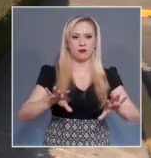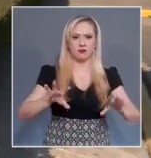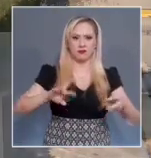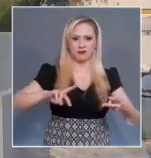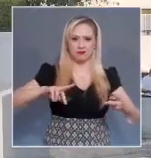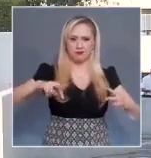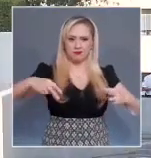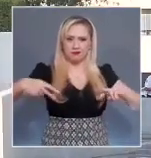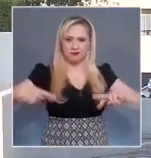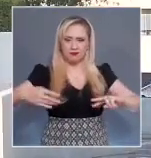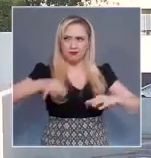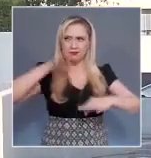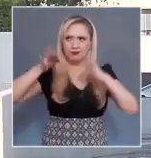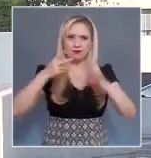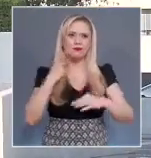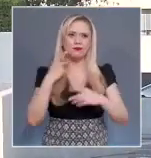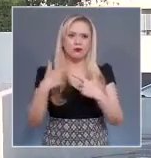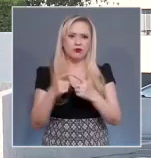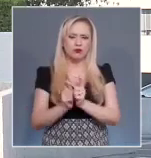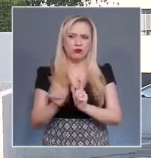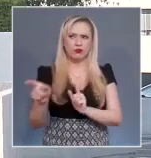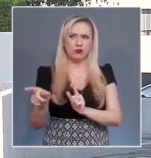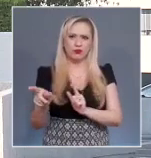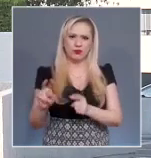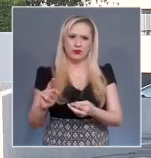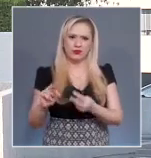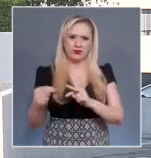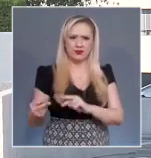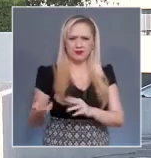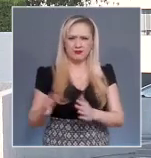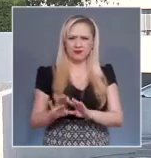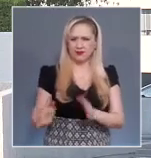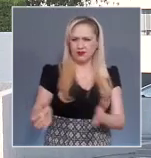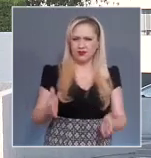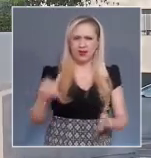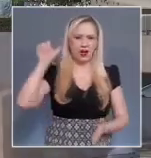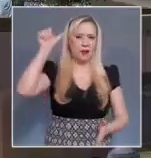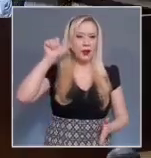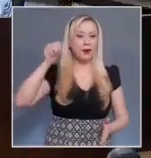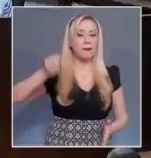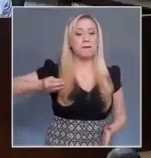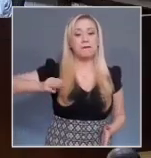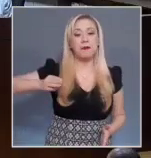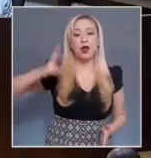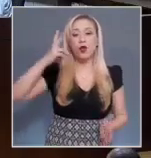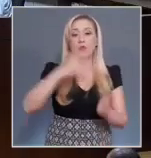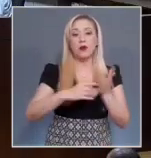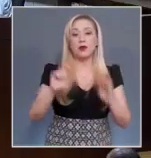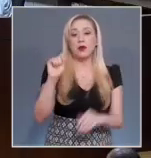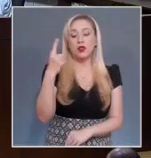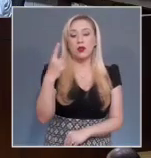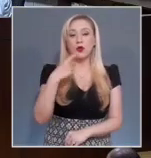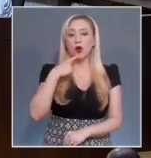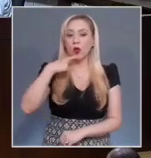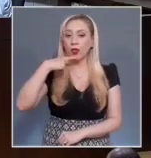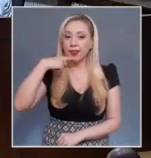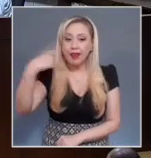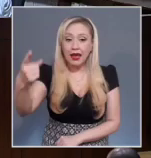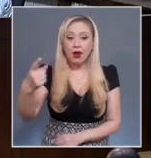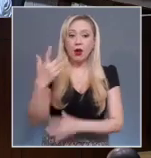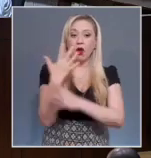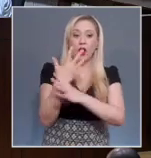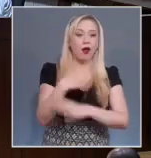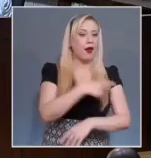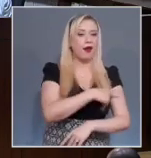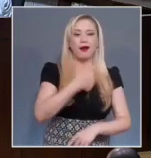autoridades electorales pautados por el INE en abril y mayo de 2021. En el proyecto del magistrado presidente